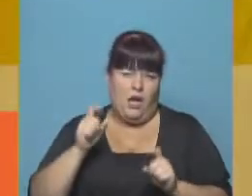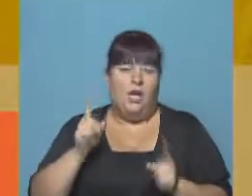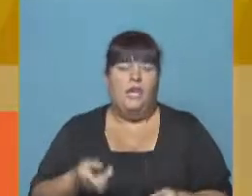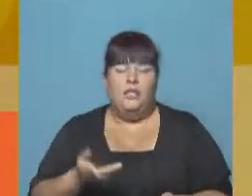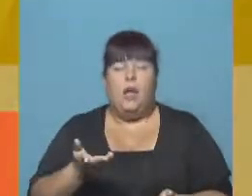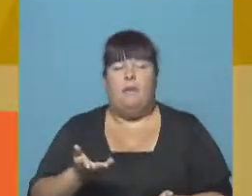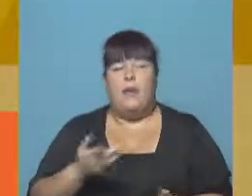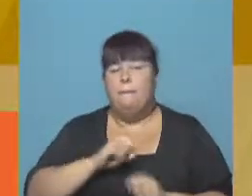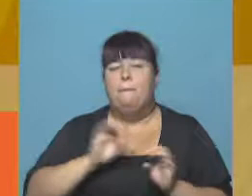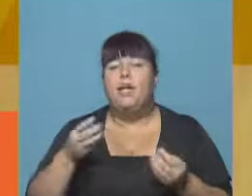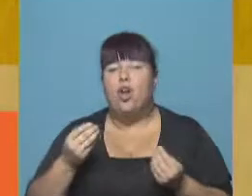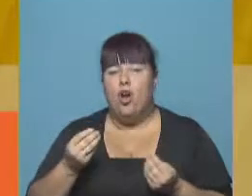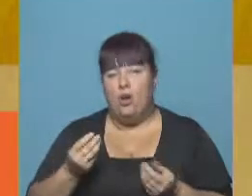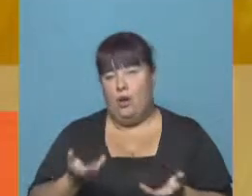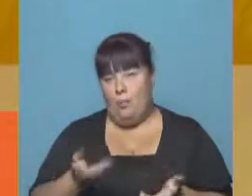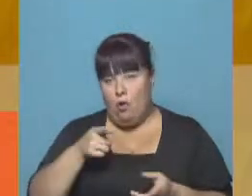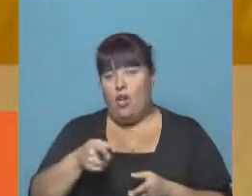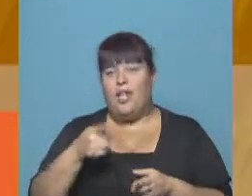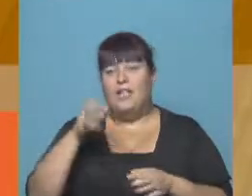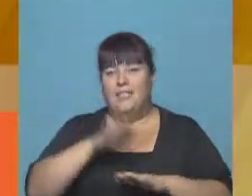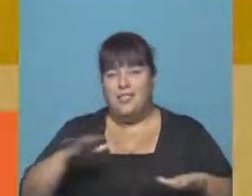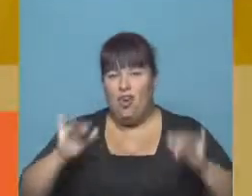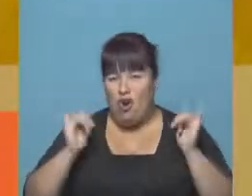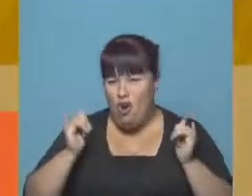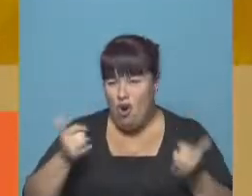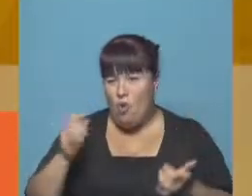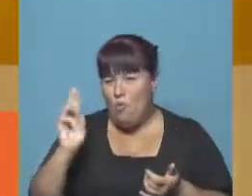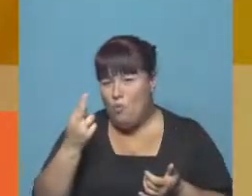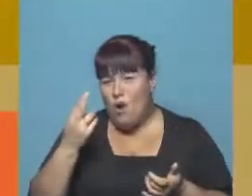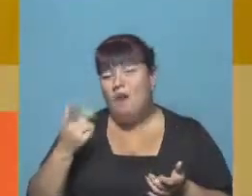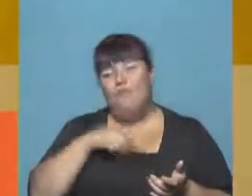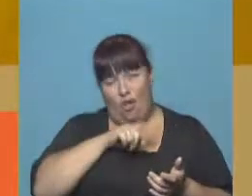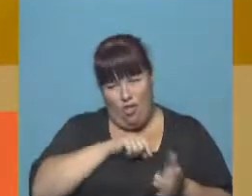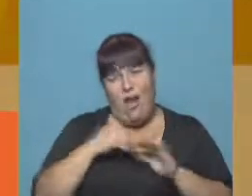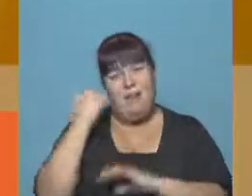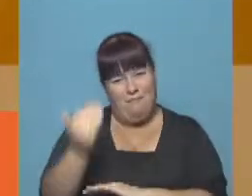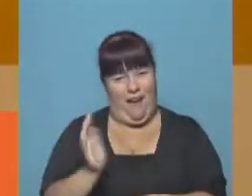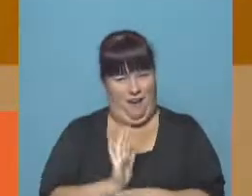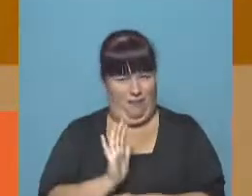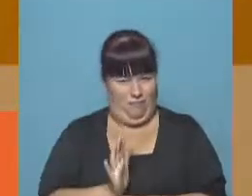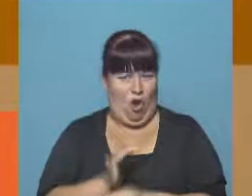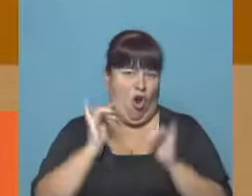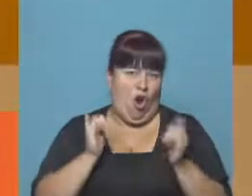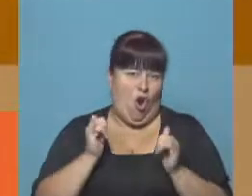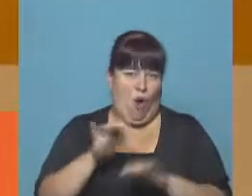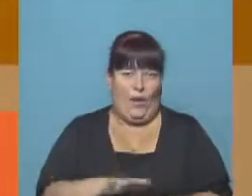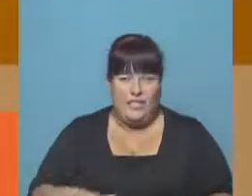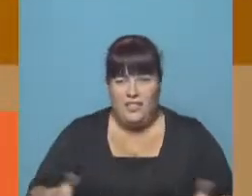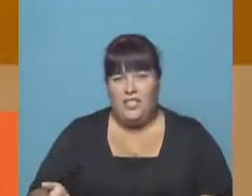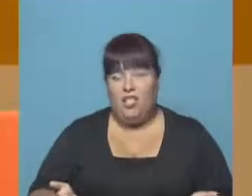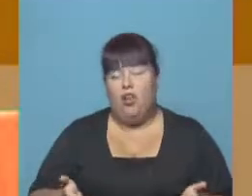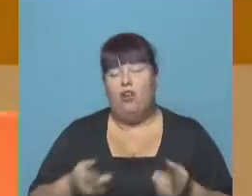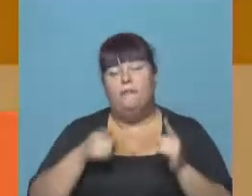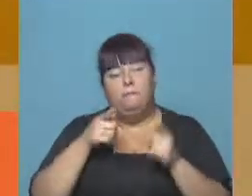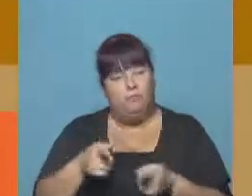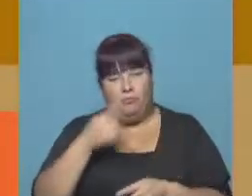todo porque, bueno, porque se trata de víctimas adolescentes, que evidentemente duelen mucho más, adolescentes, niños, y